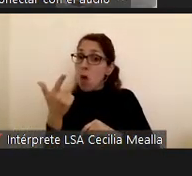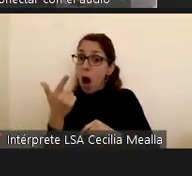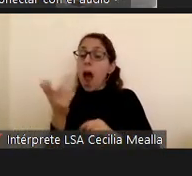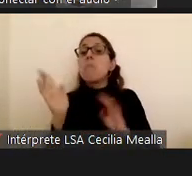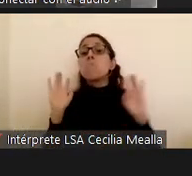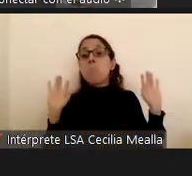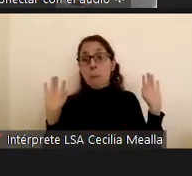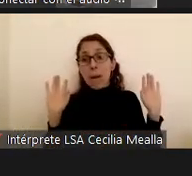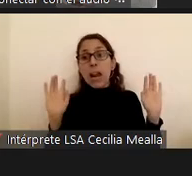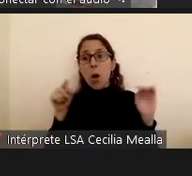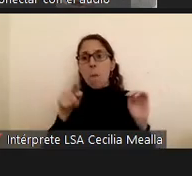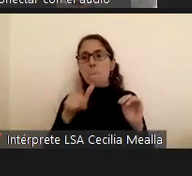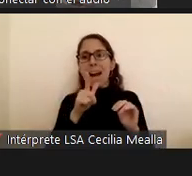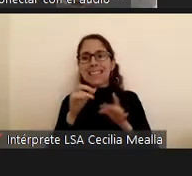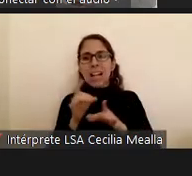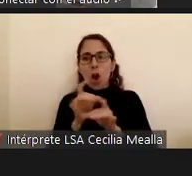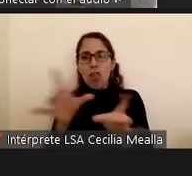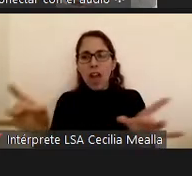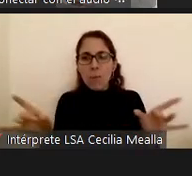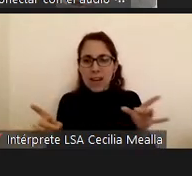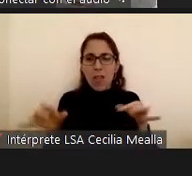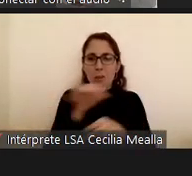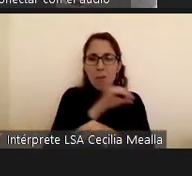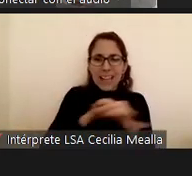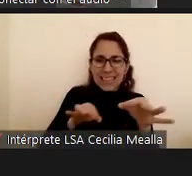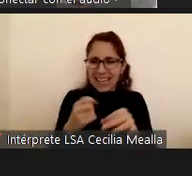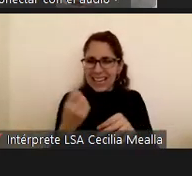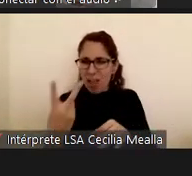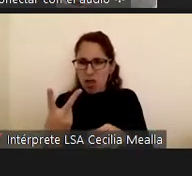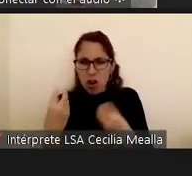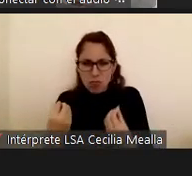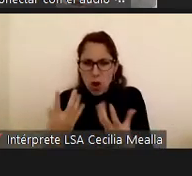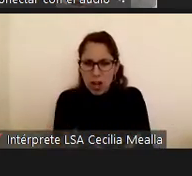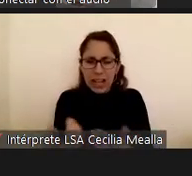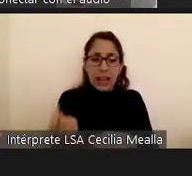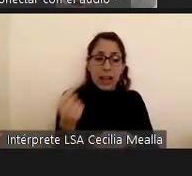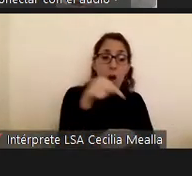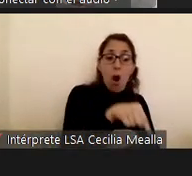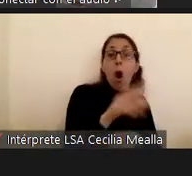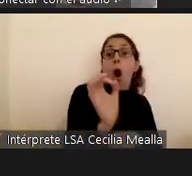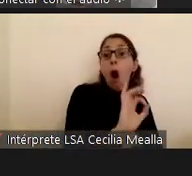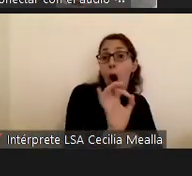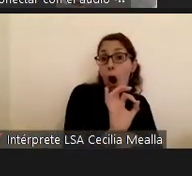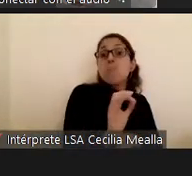para asegurarme, porque que es el paso 2. ¿Por qué?